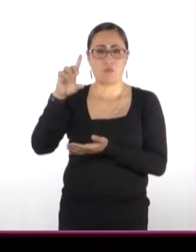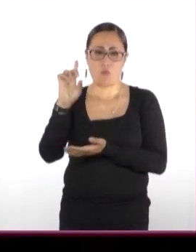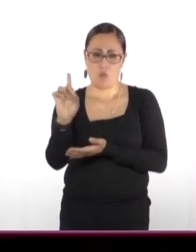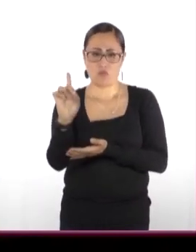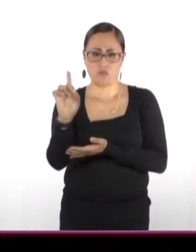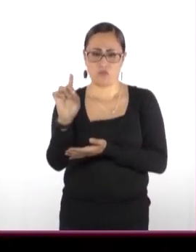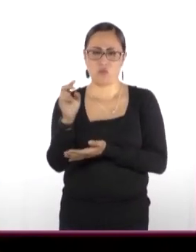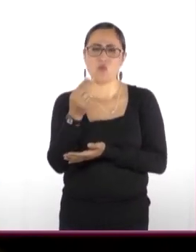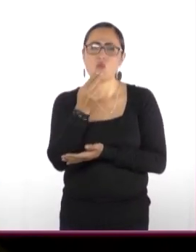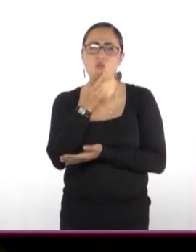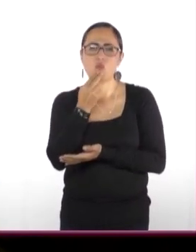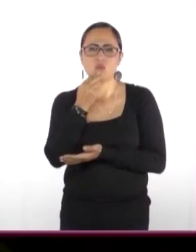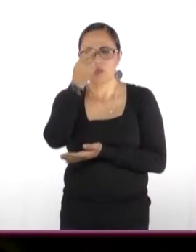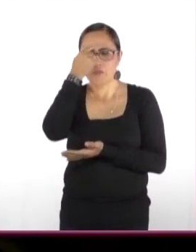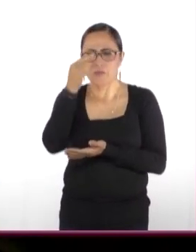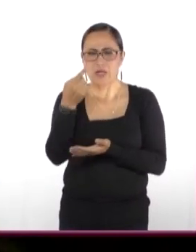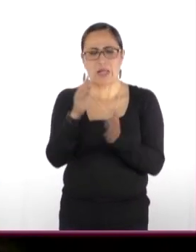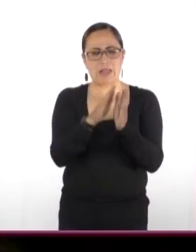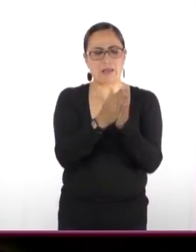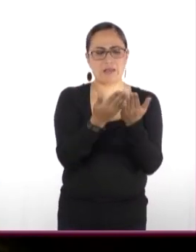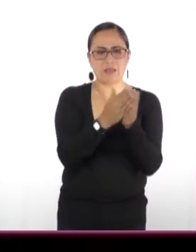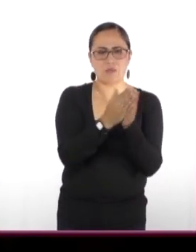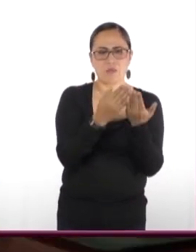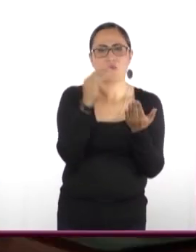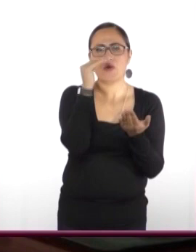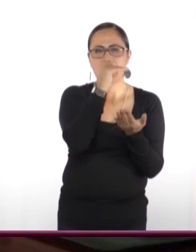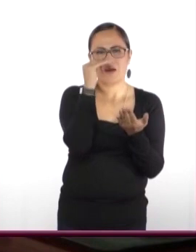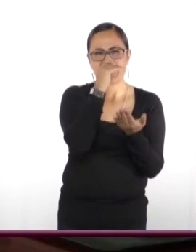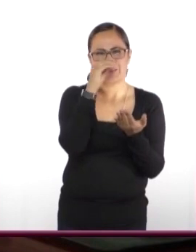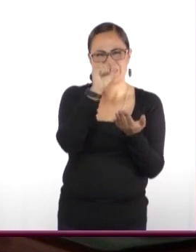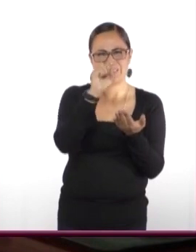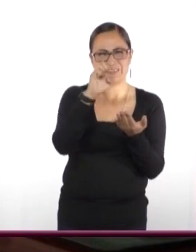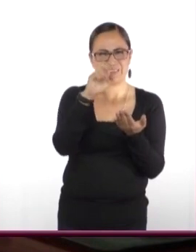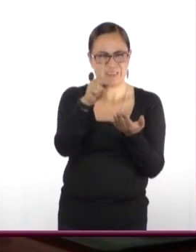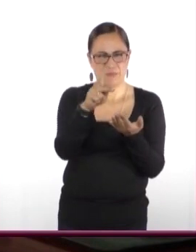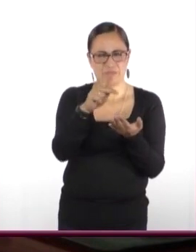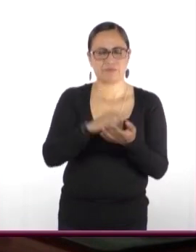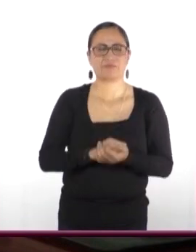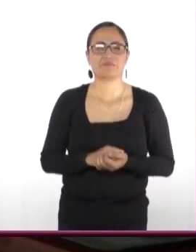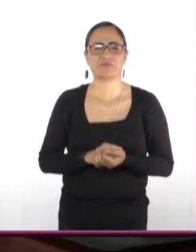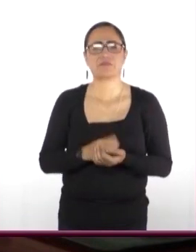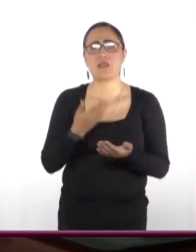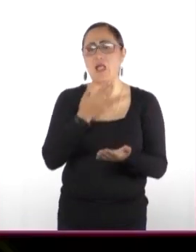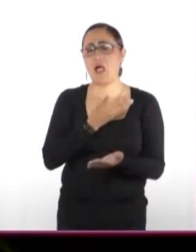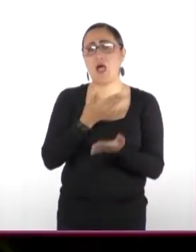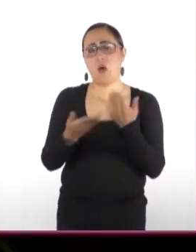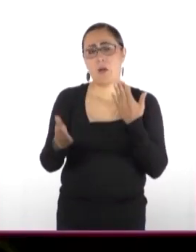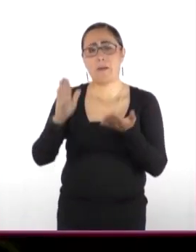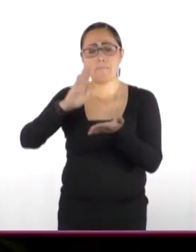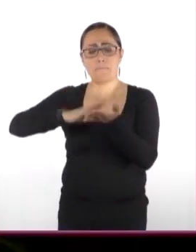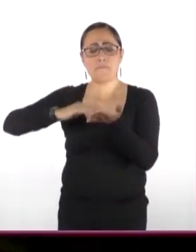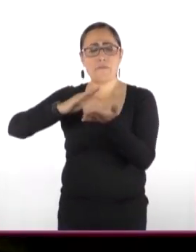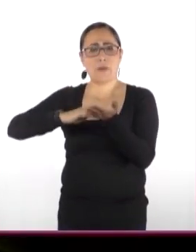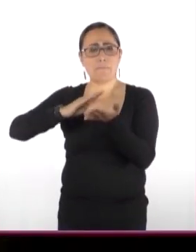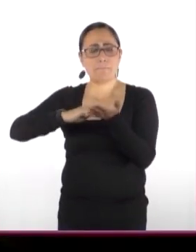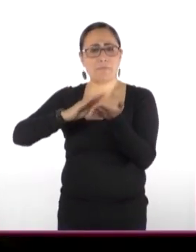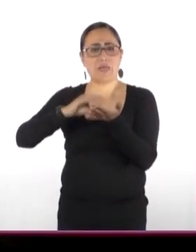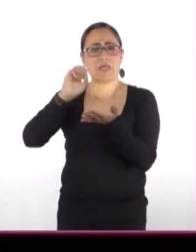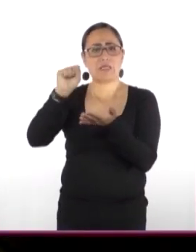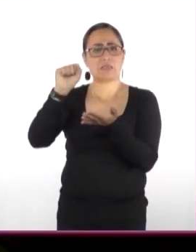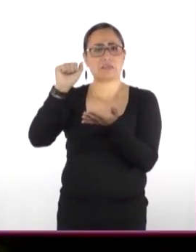normalmente para un libro de texto gratuito. Hoy en día, por ejemplo, hay los papeles